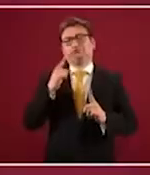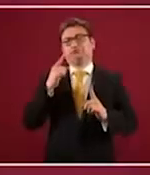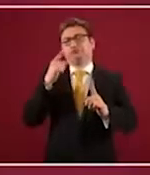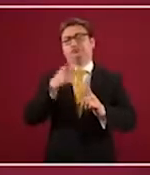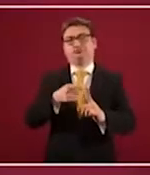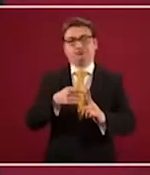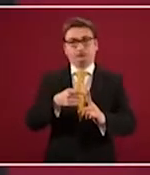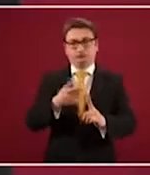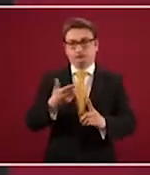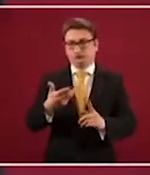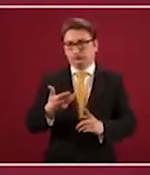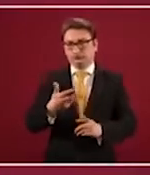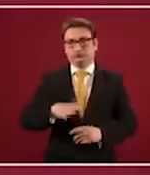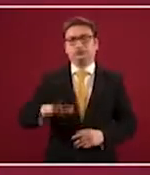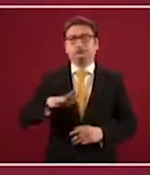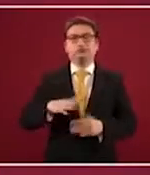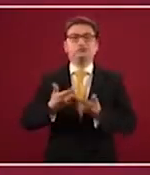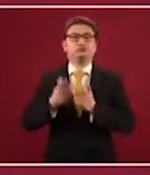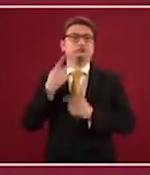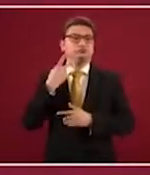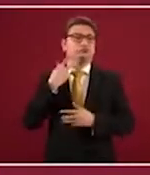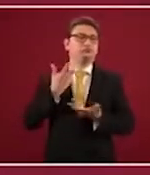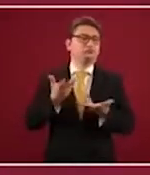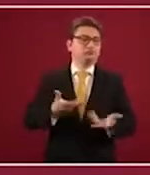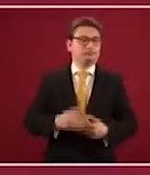de la política